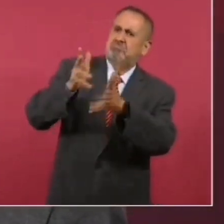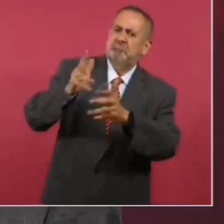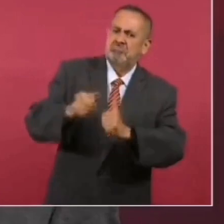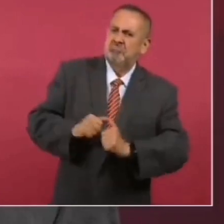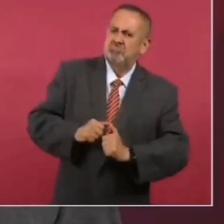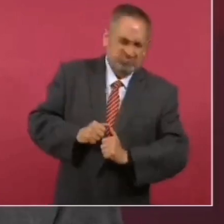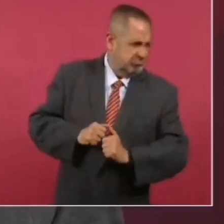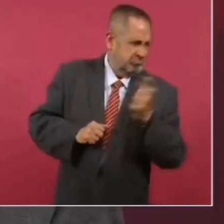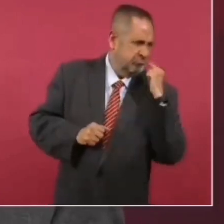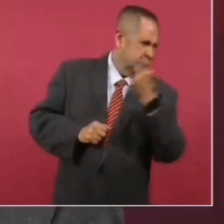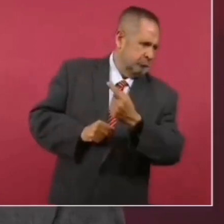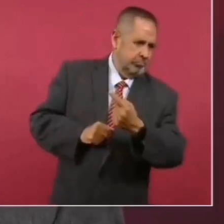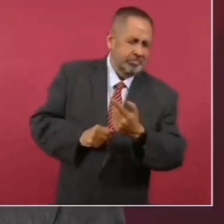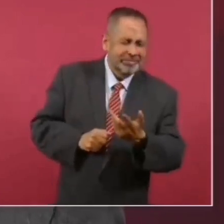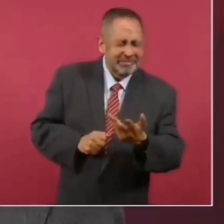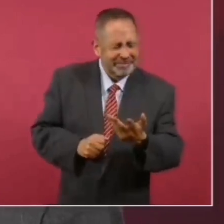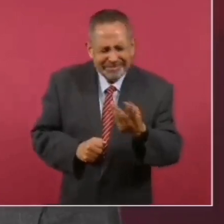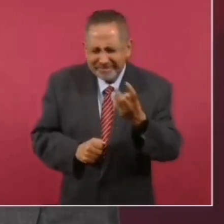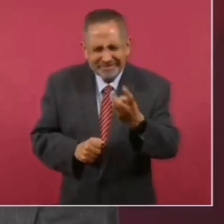un hecho